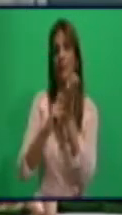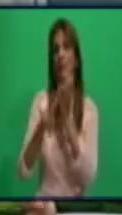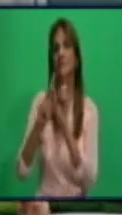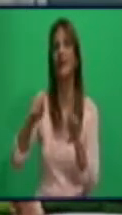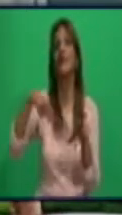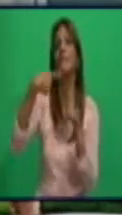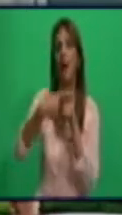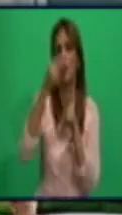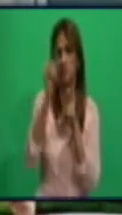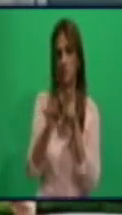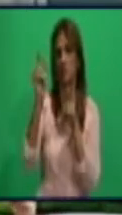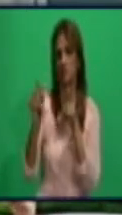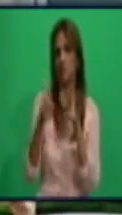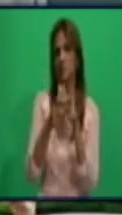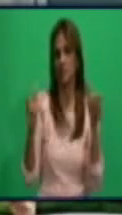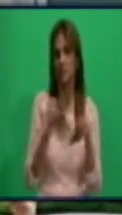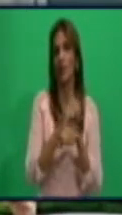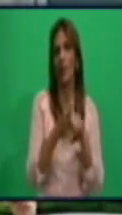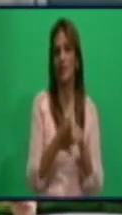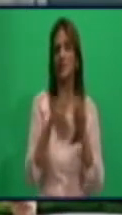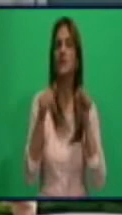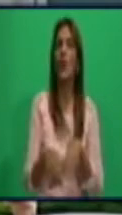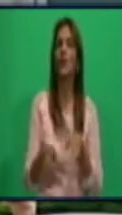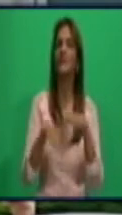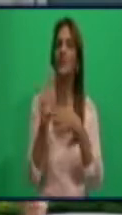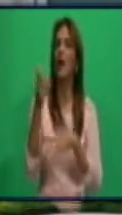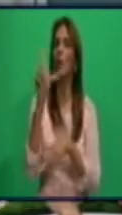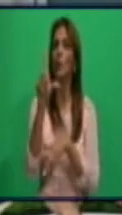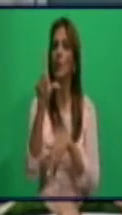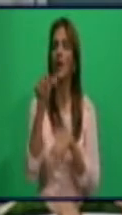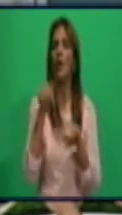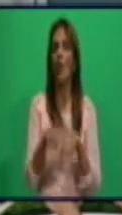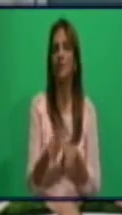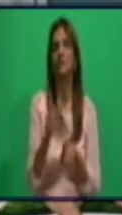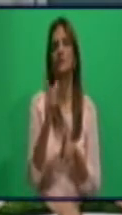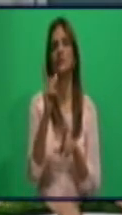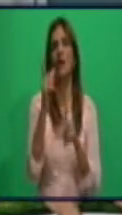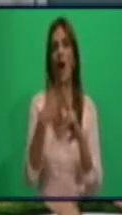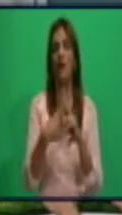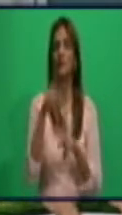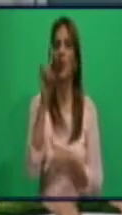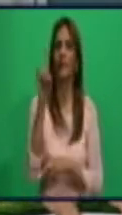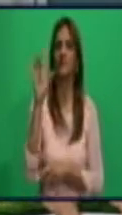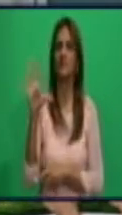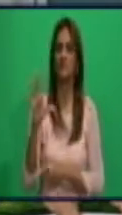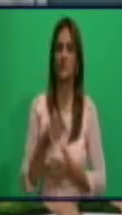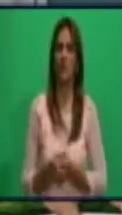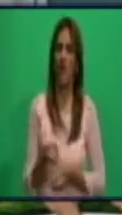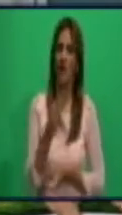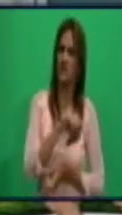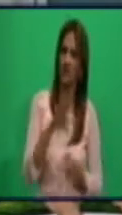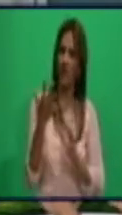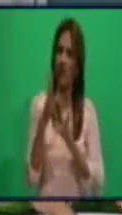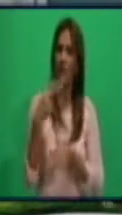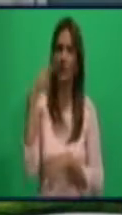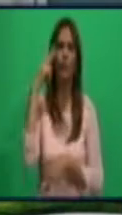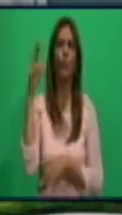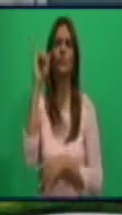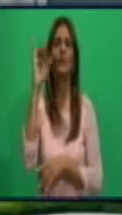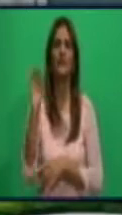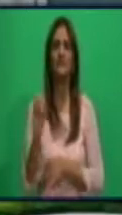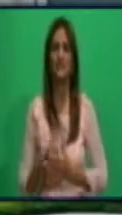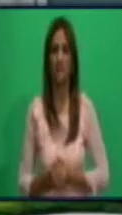Y ya abre este lunes con 95 casos. Ayer sobrepasaron los 60, si mal no recuerdo. Y